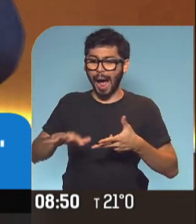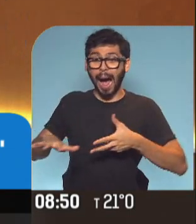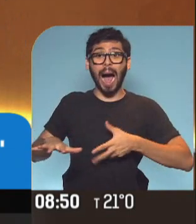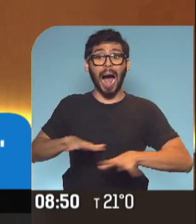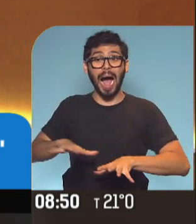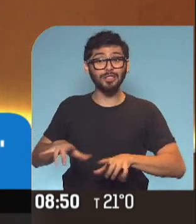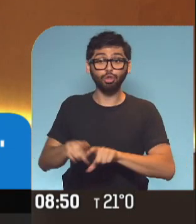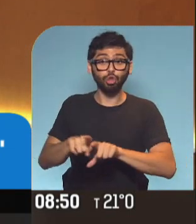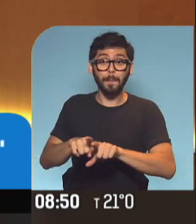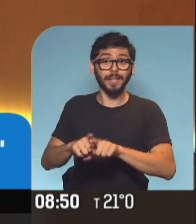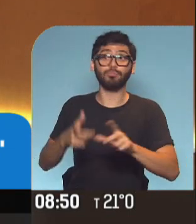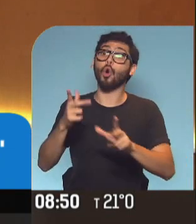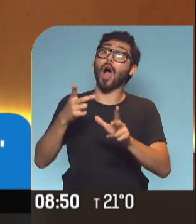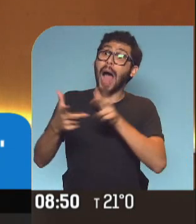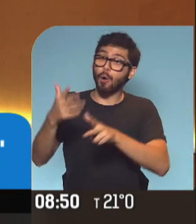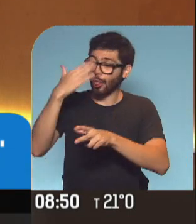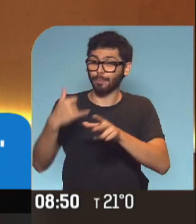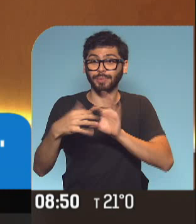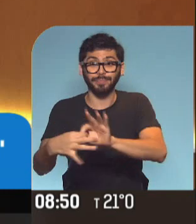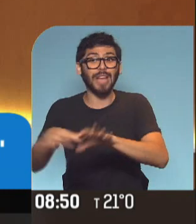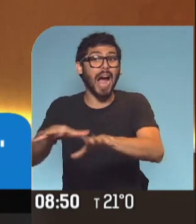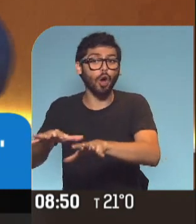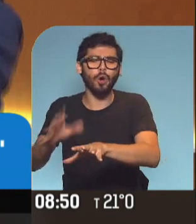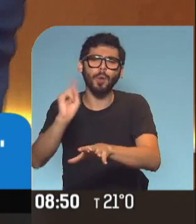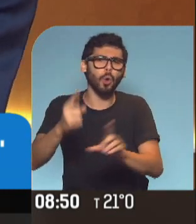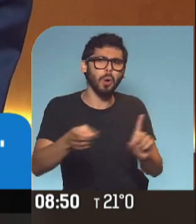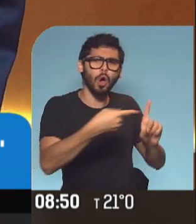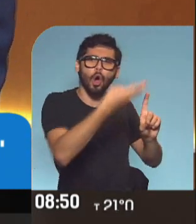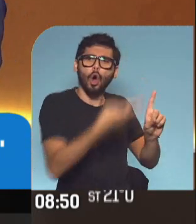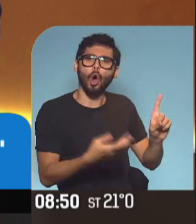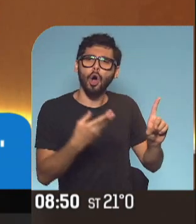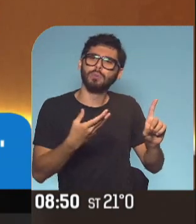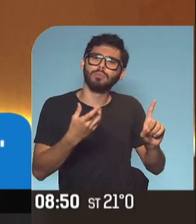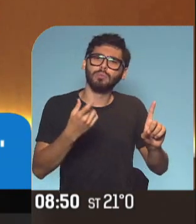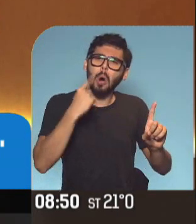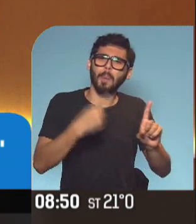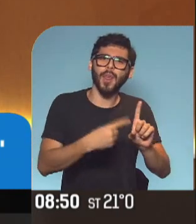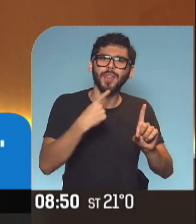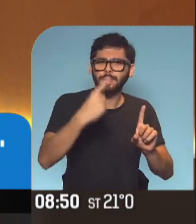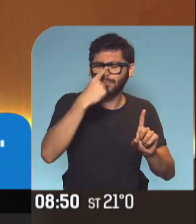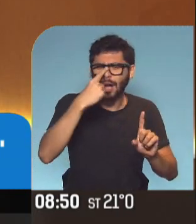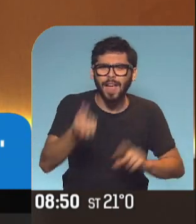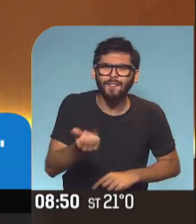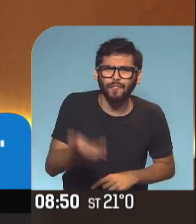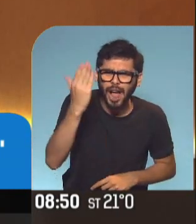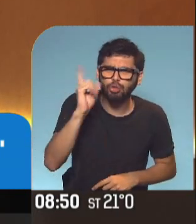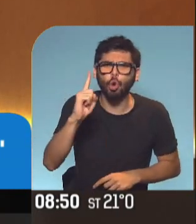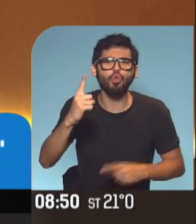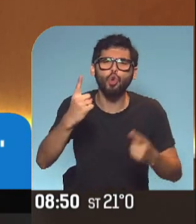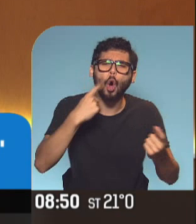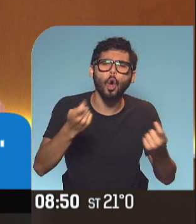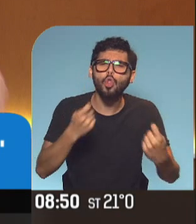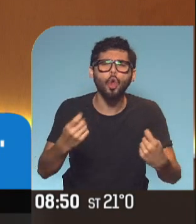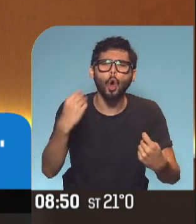construyen con discursos y con palabras y entonces cuando vos escuchás un tipo que te dice seguro para controlar la inflación lo que hay que hacer es drásticamente